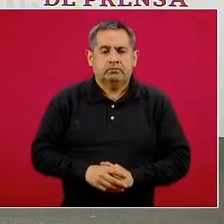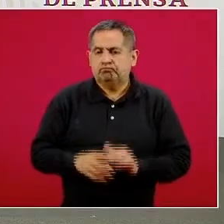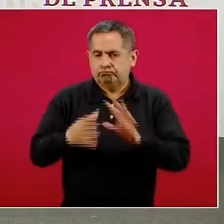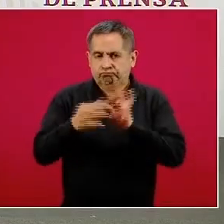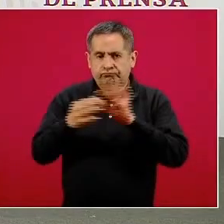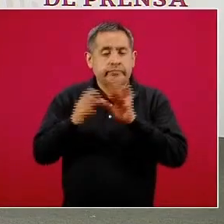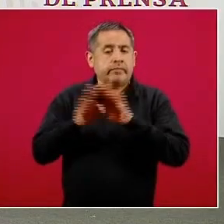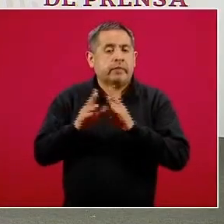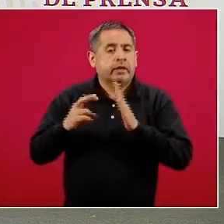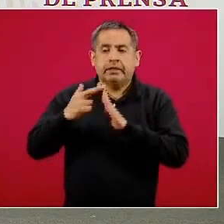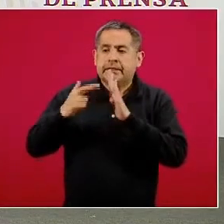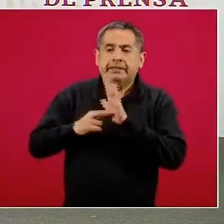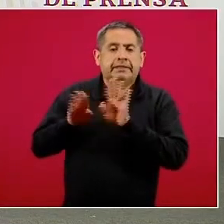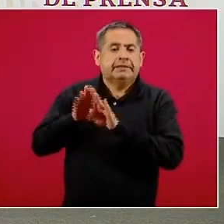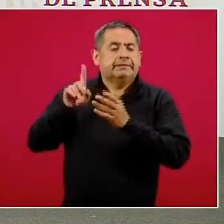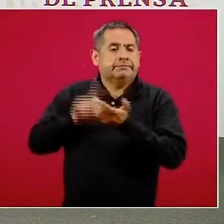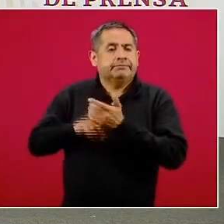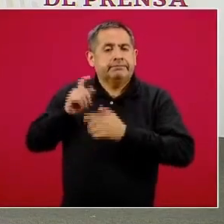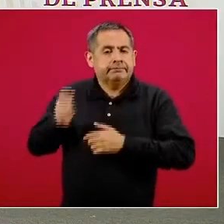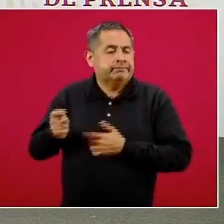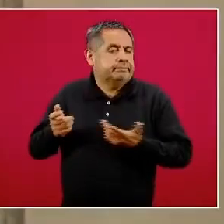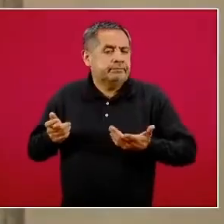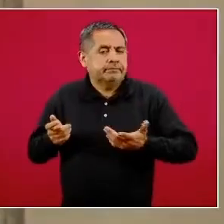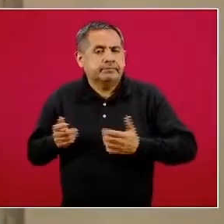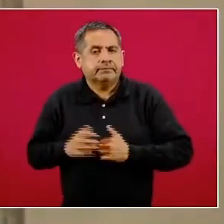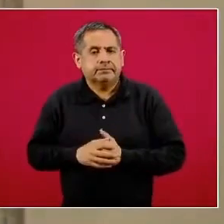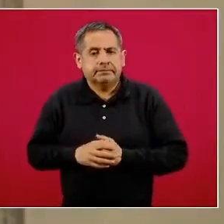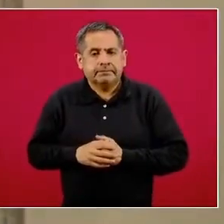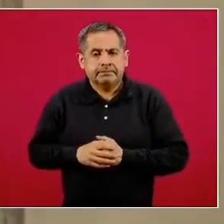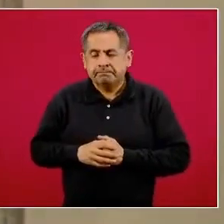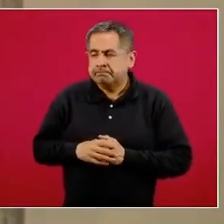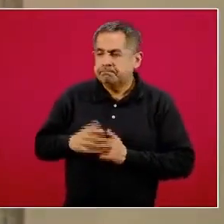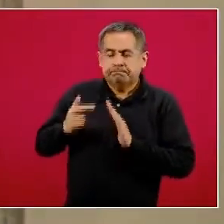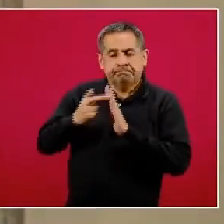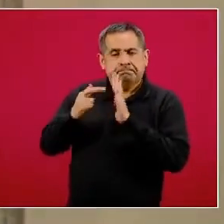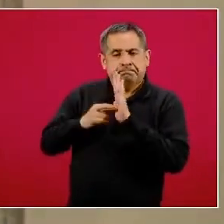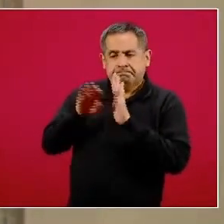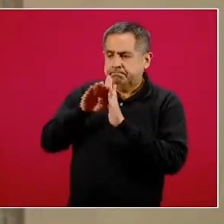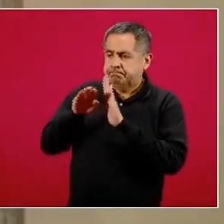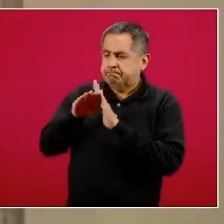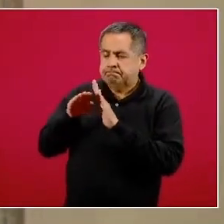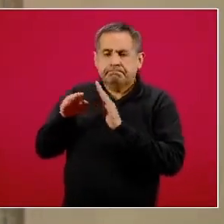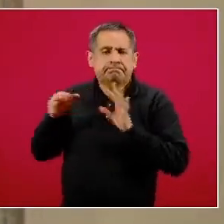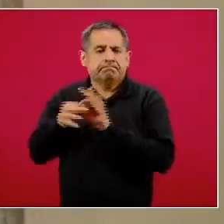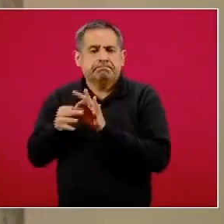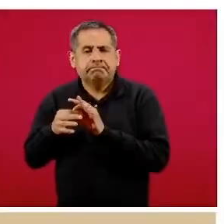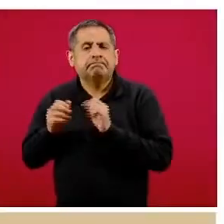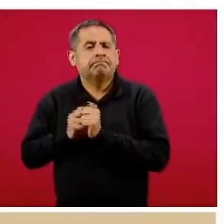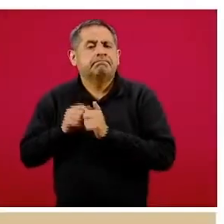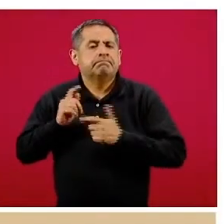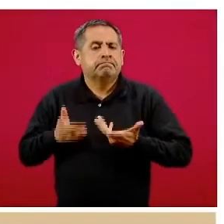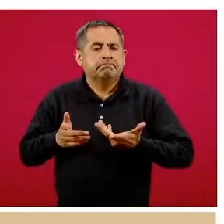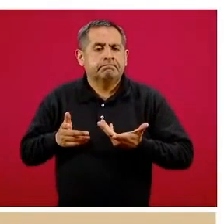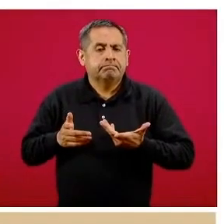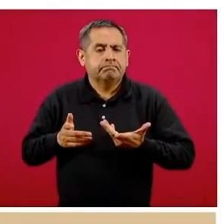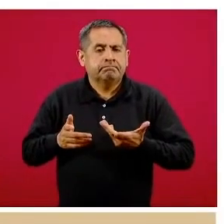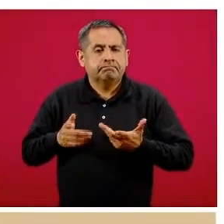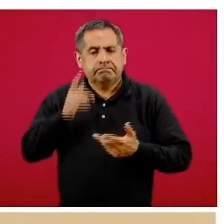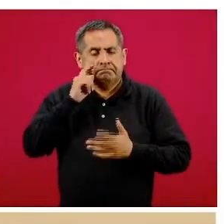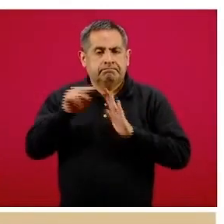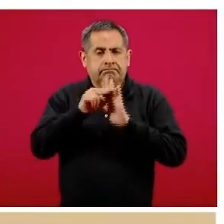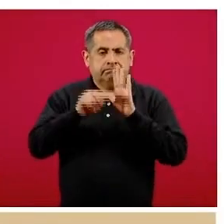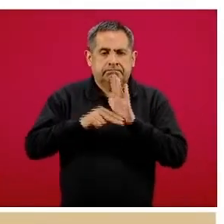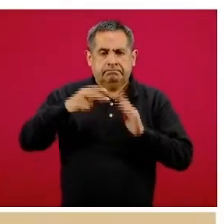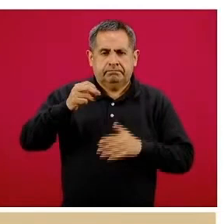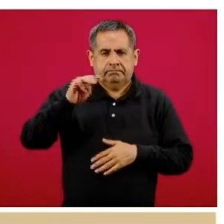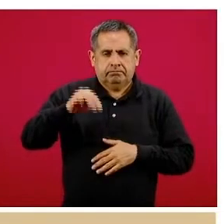Mencionar que el marco normativo a través del cual pues opera esta unidad de inteligencia se basa fundamentalmente en nuestra norma